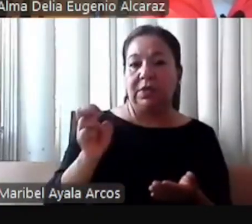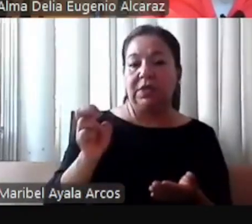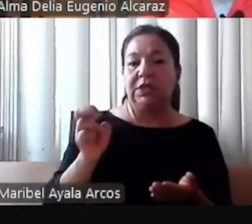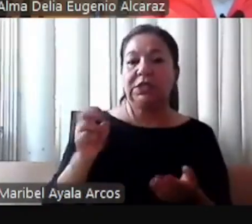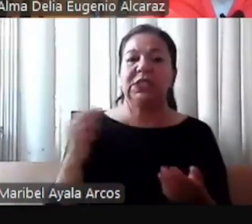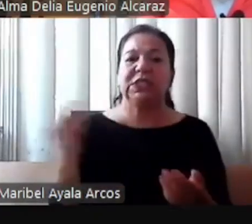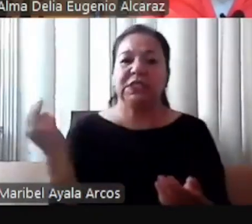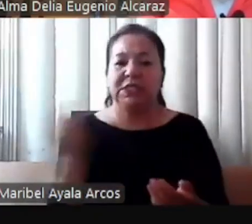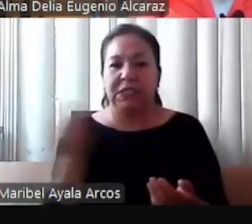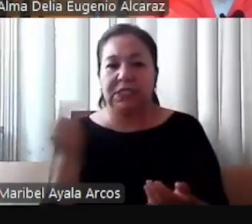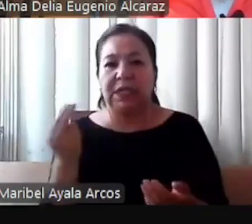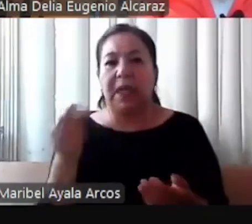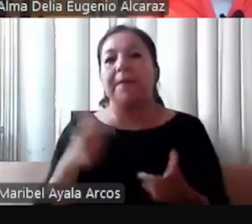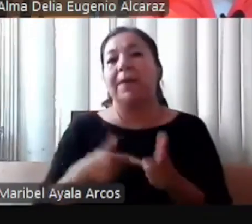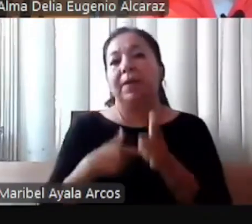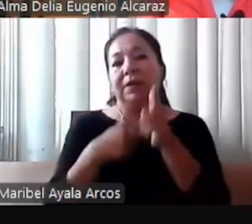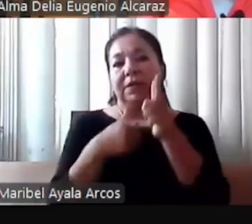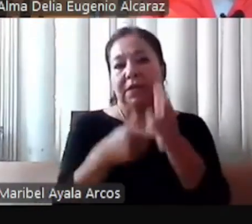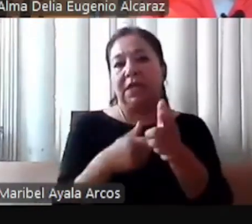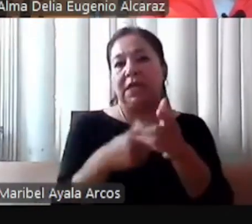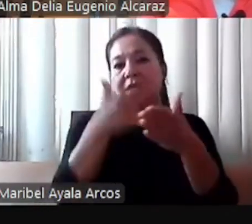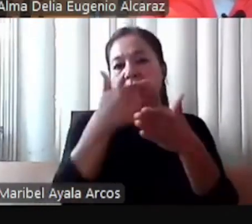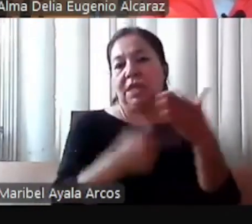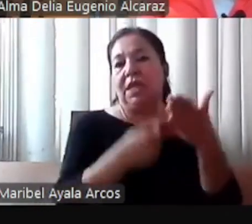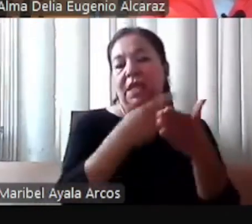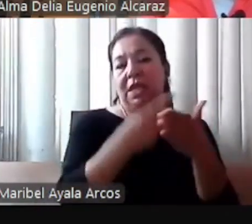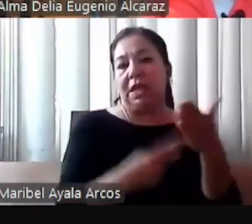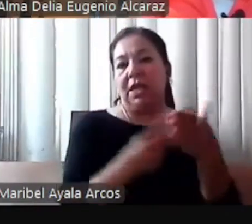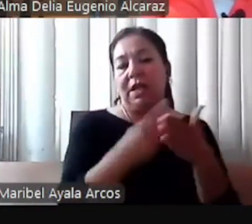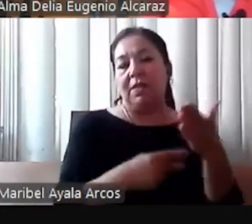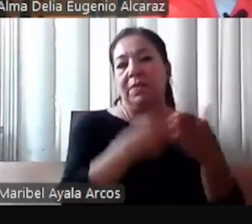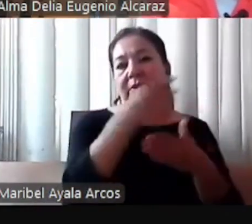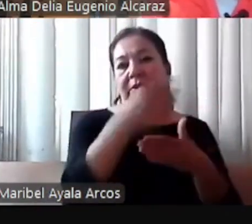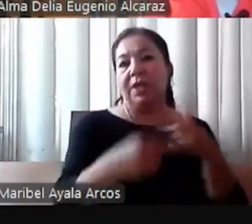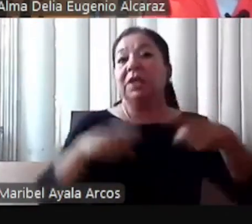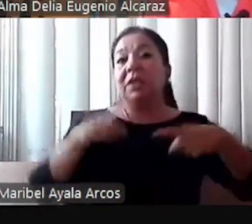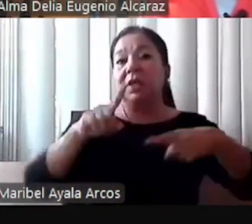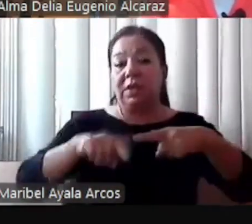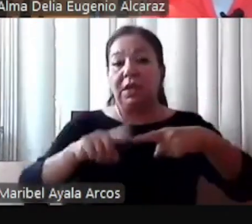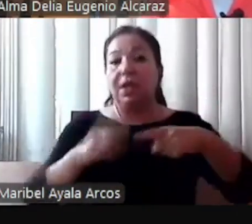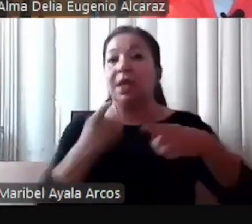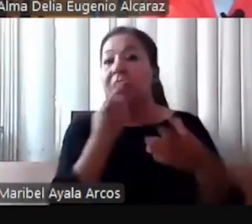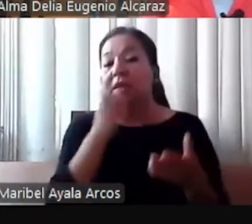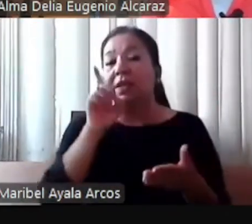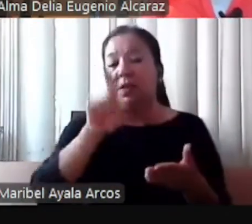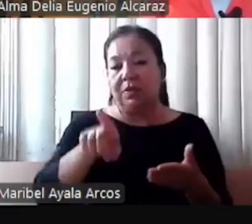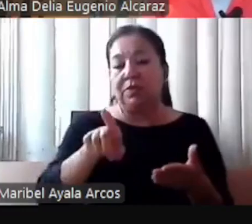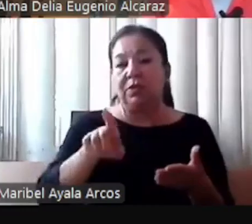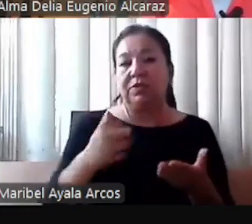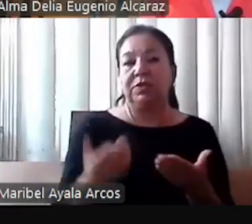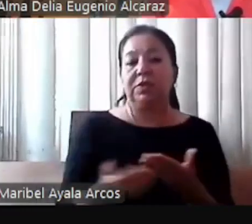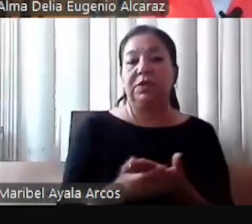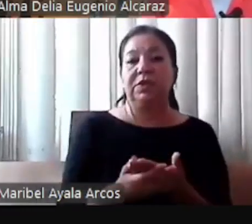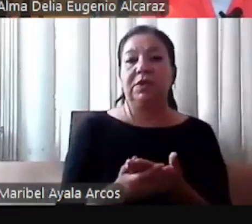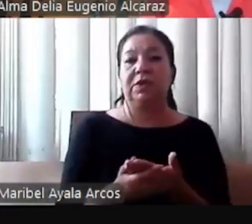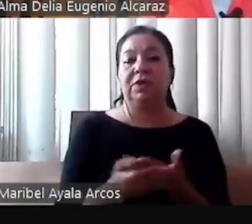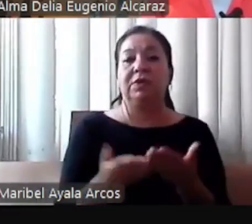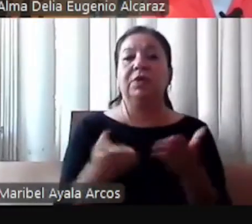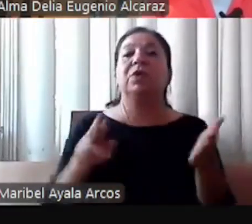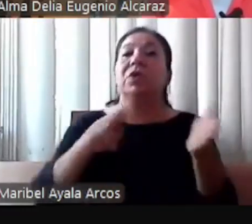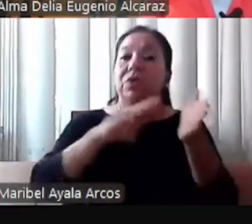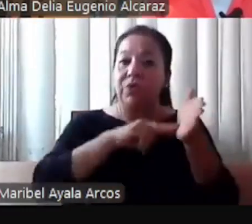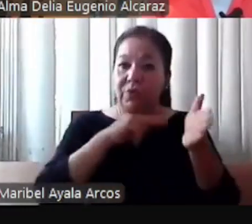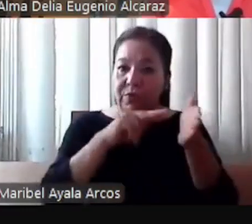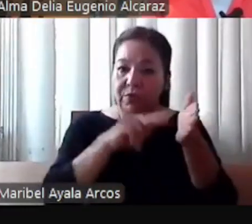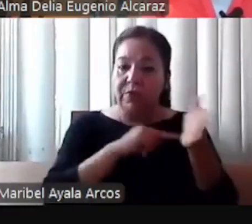el artículo 12, fracción séptima de la Ley de Medios de Impugnación, era necesario que en la demanda presentada por el actor constara su firma